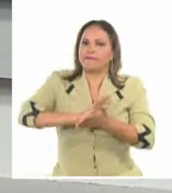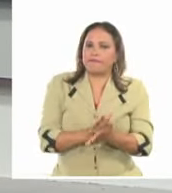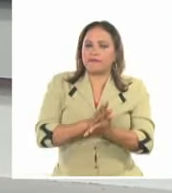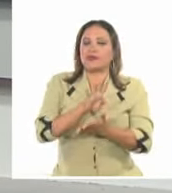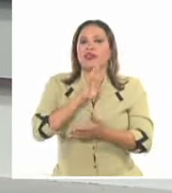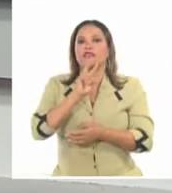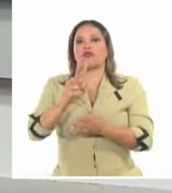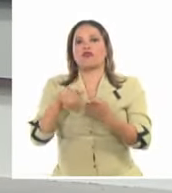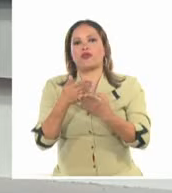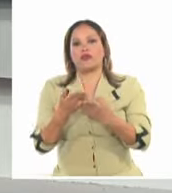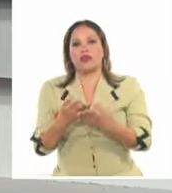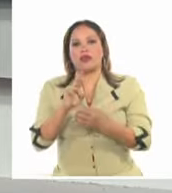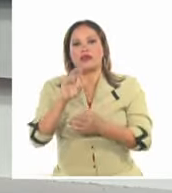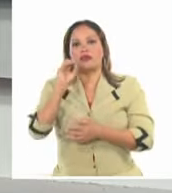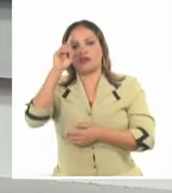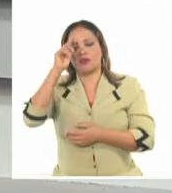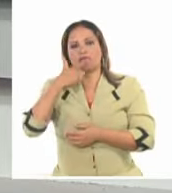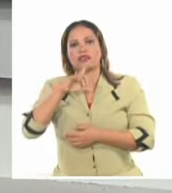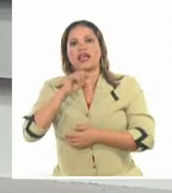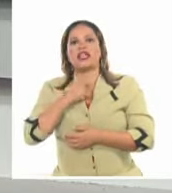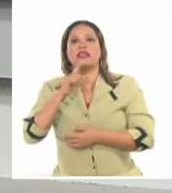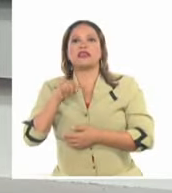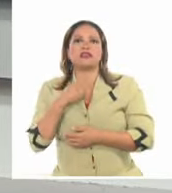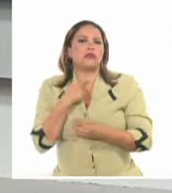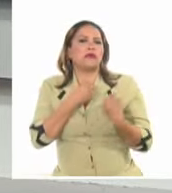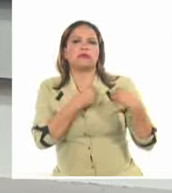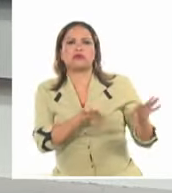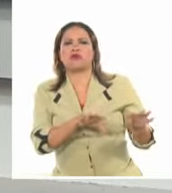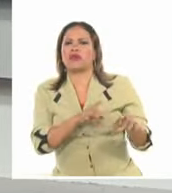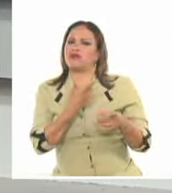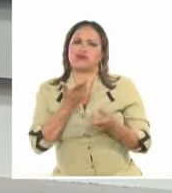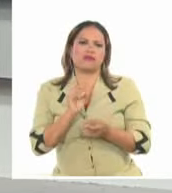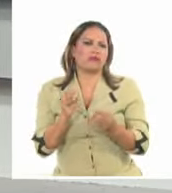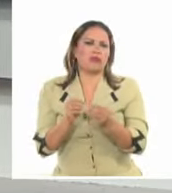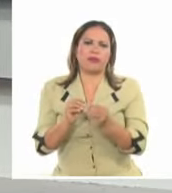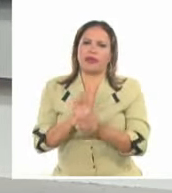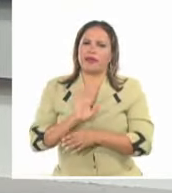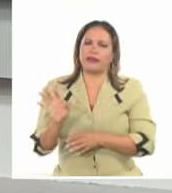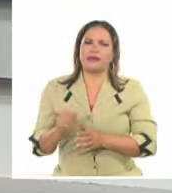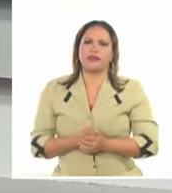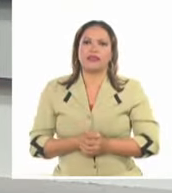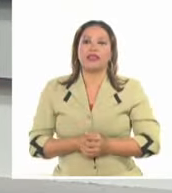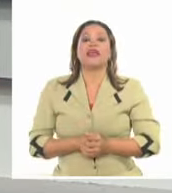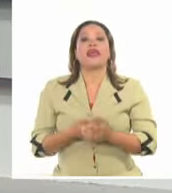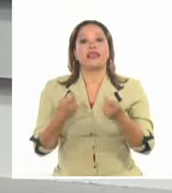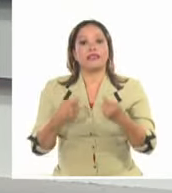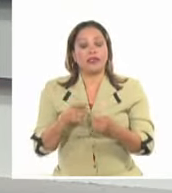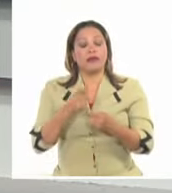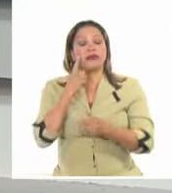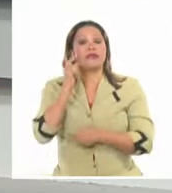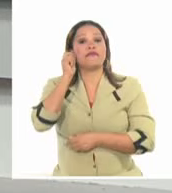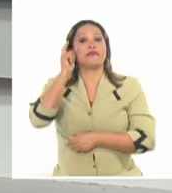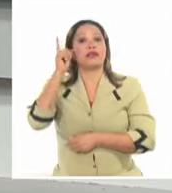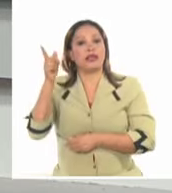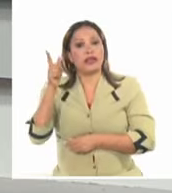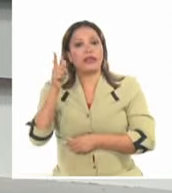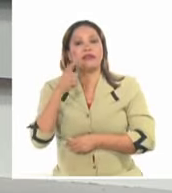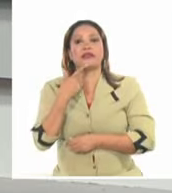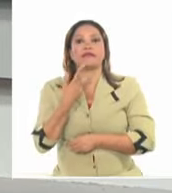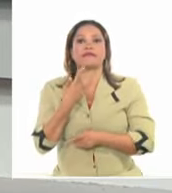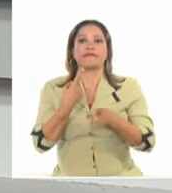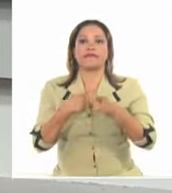que ya Rosales anda diciendo que está dispuesto a ceder su lugar. En fin, que hasta para manipular hay que jugar con inteligencia y argumentos de peso,